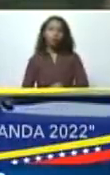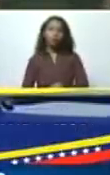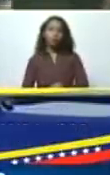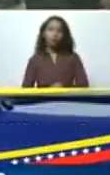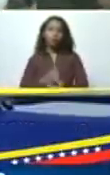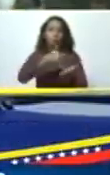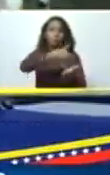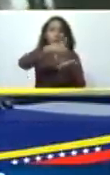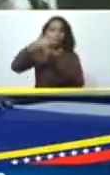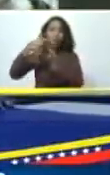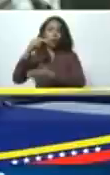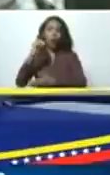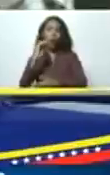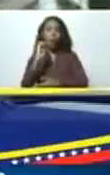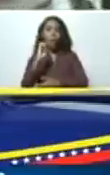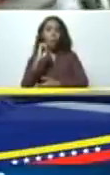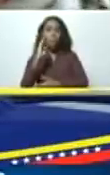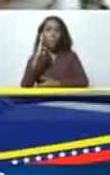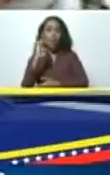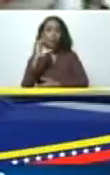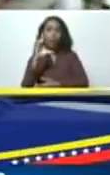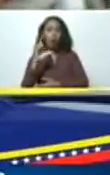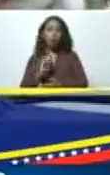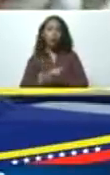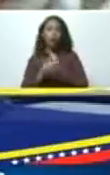Premio Nobel de Economía,